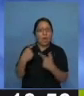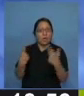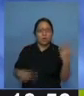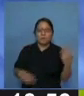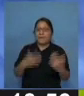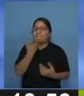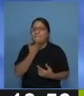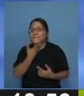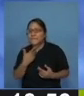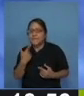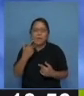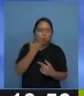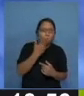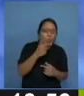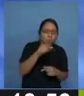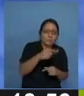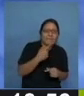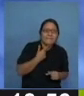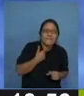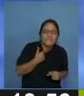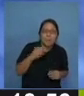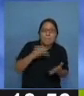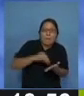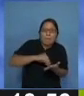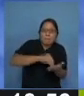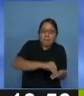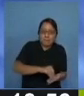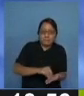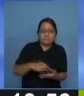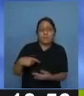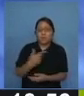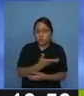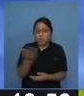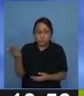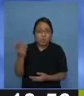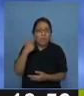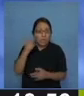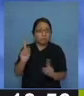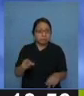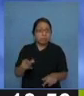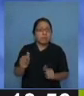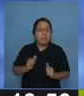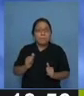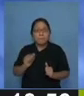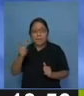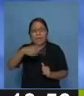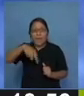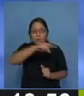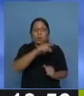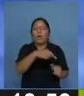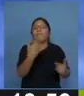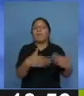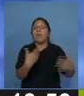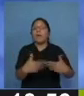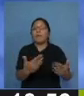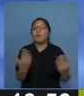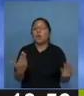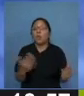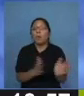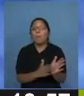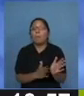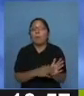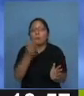ambiciosos, de manera de que la sociedad también está esperando, no solamente de nosotros, sino también de los dirigentes, de poder